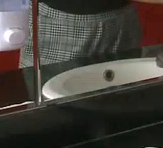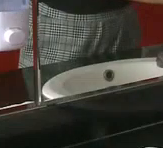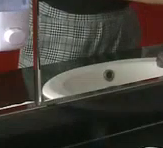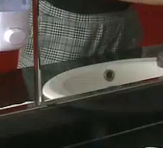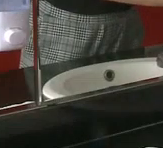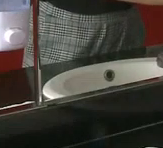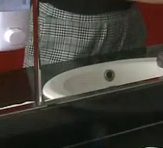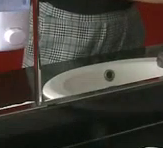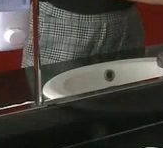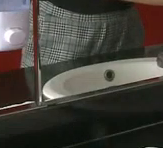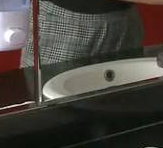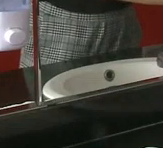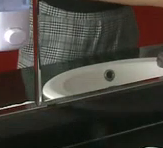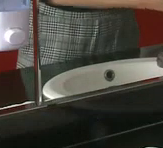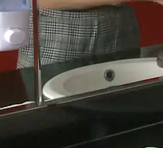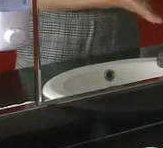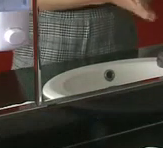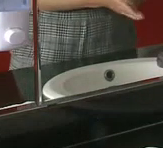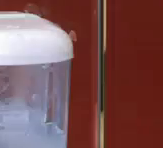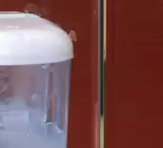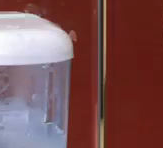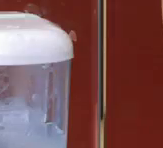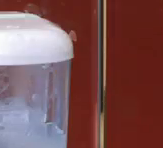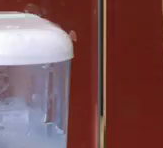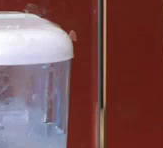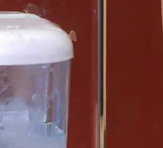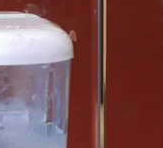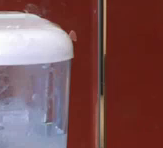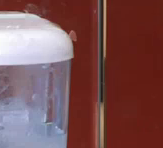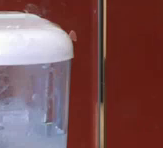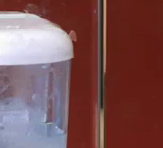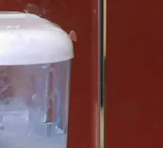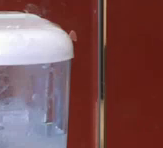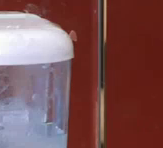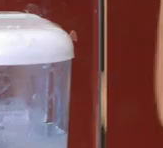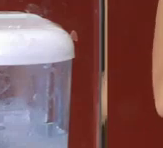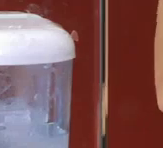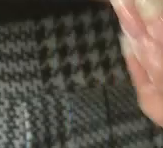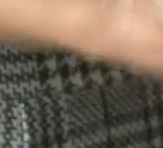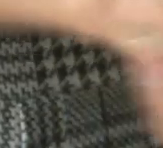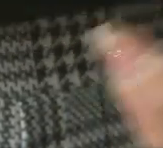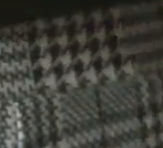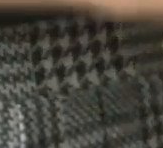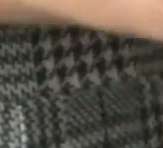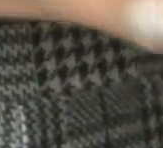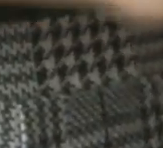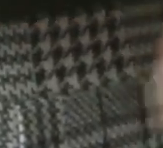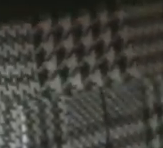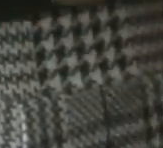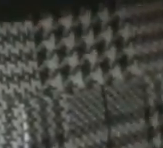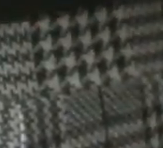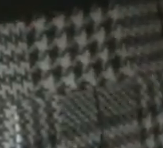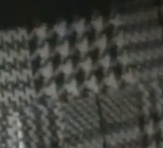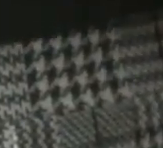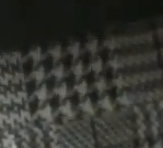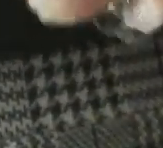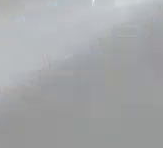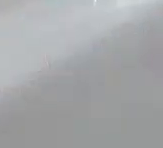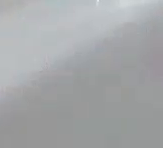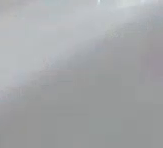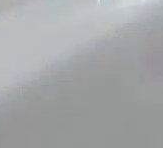Para evitar el contagio del COVID-19, es importante lavarse constantemente las manos y de manera